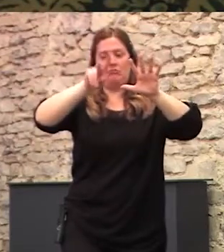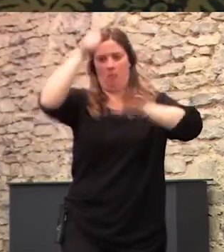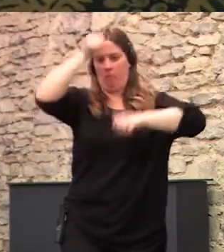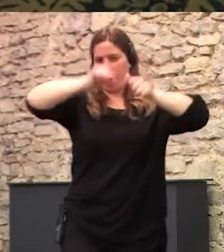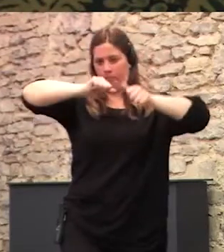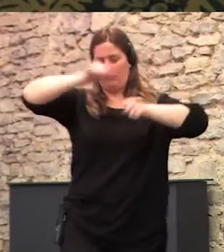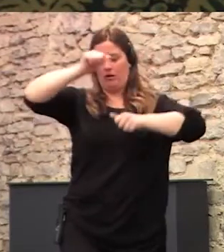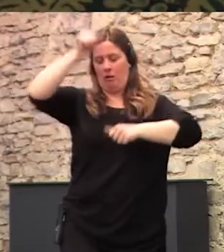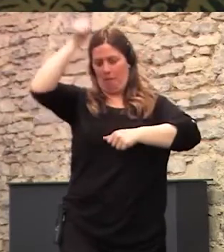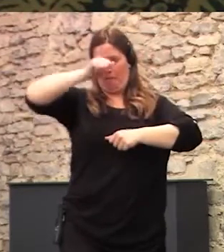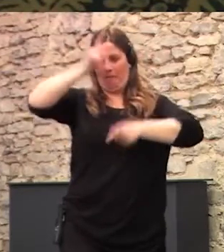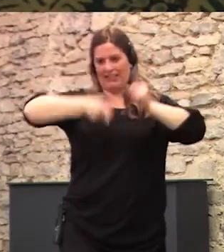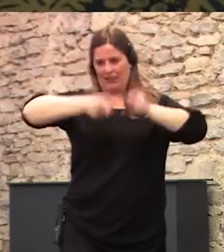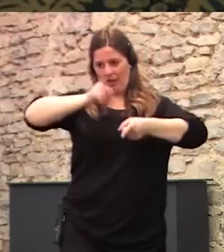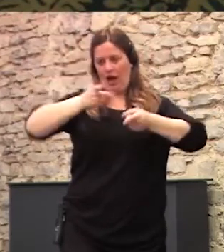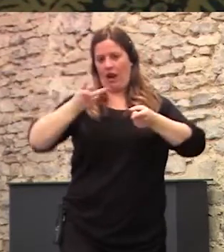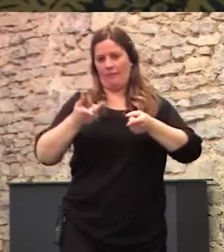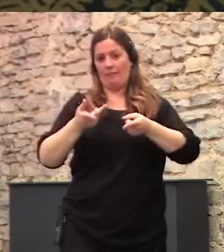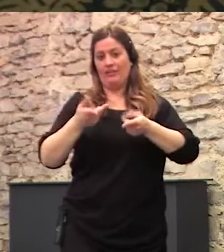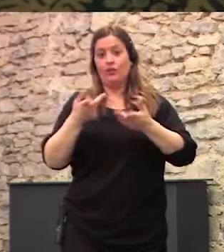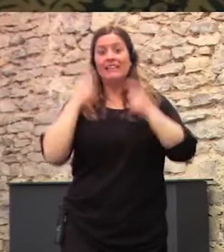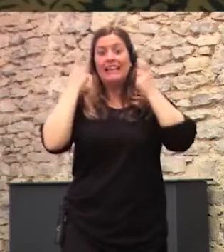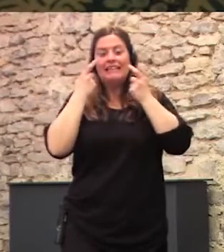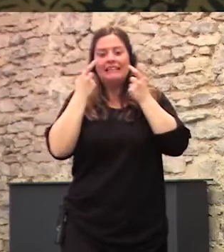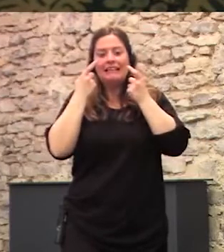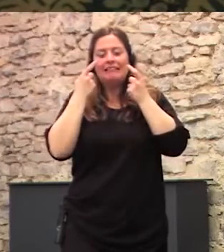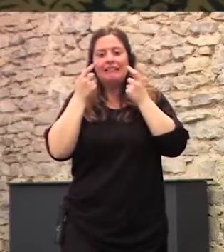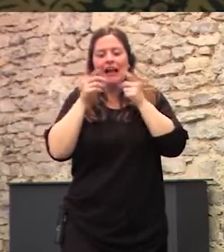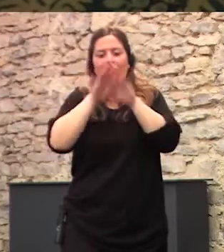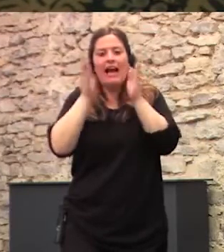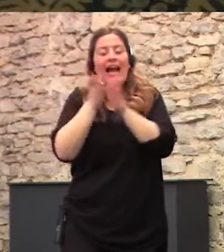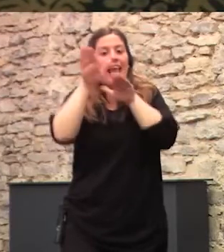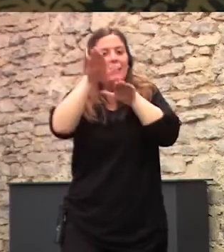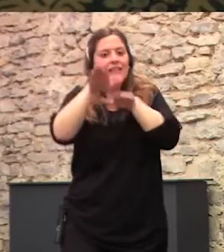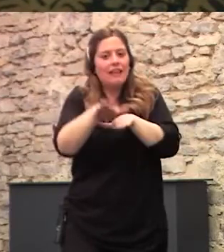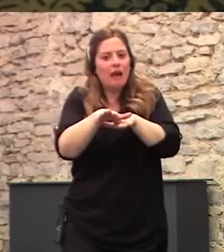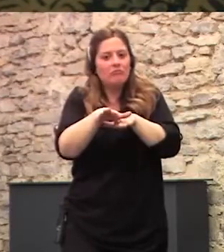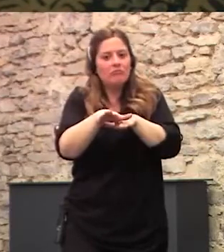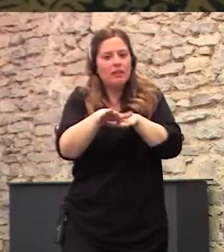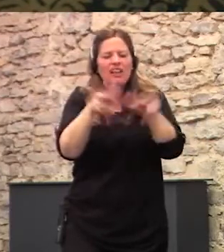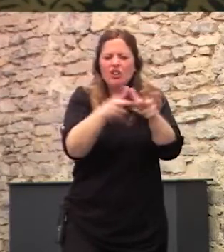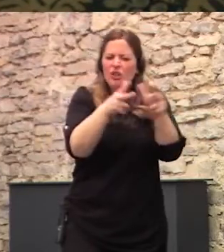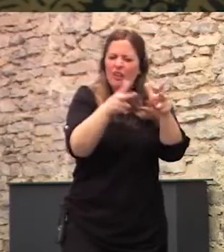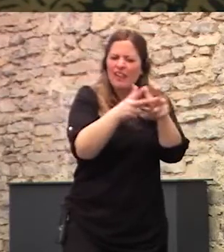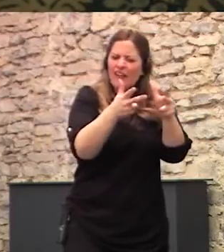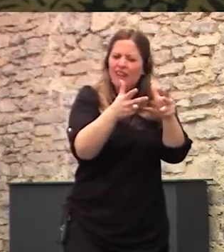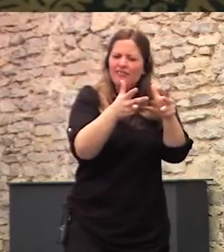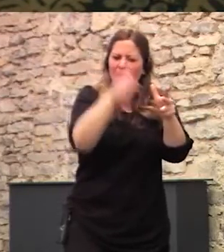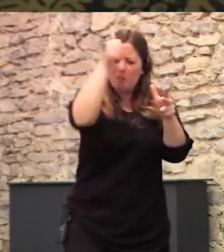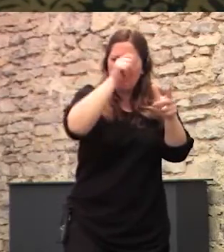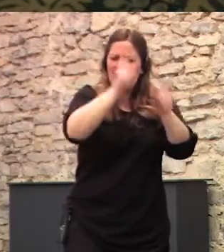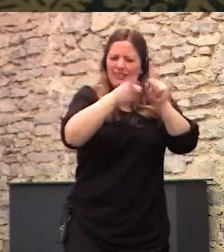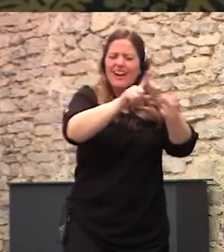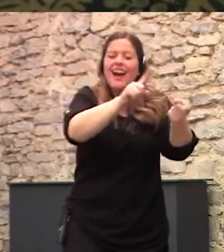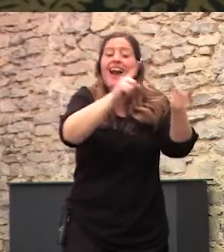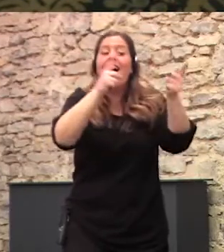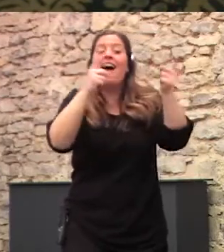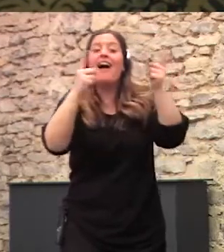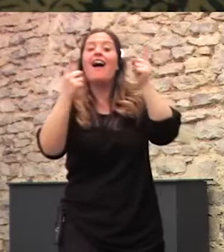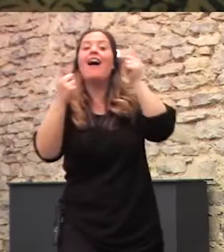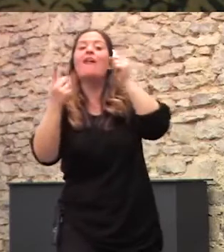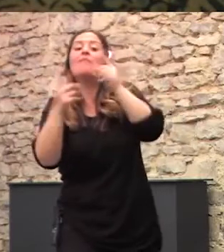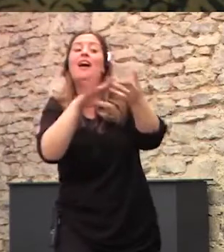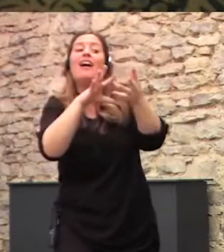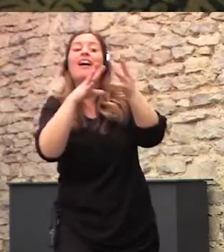poquito sacar la sociedad de este patriarcado y llevarlo hacia la religión.